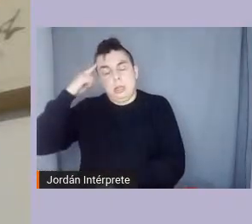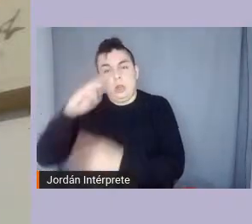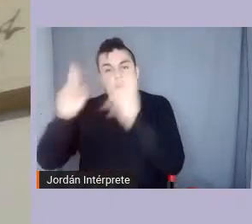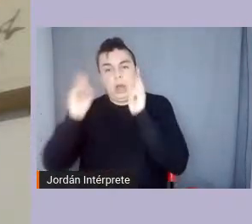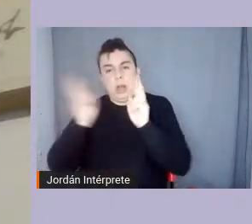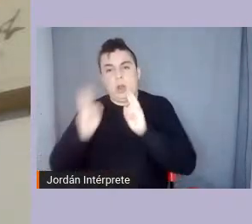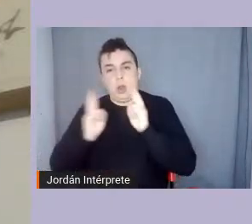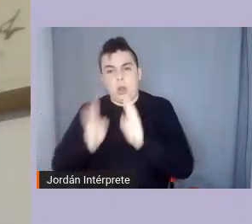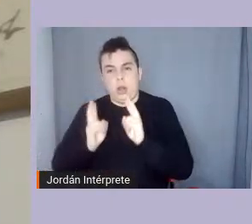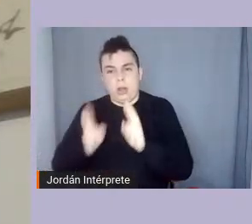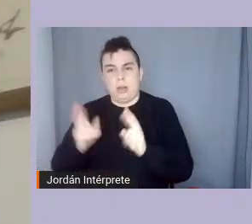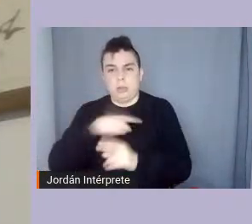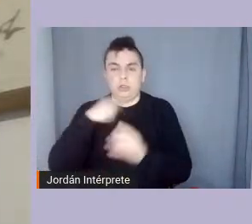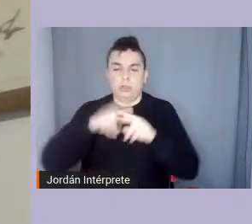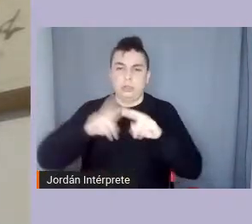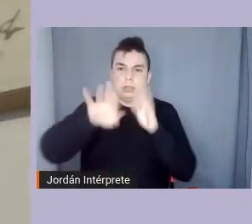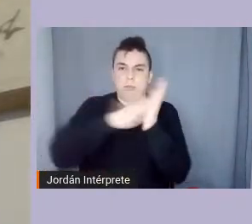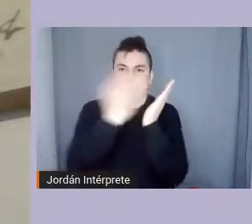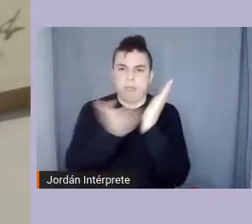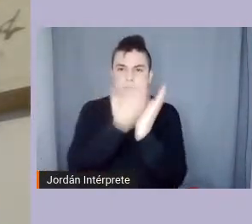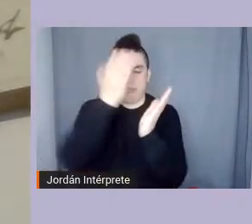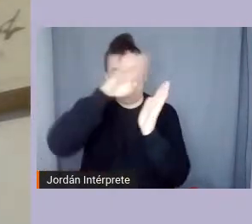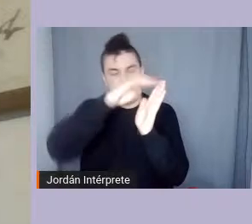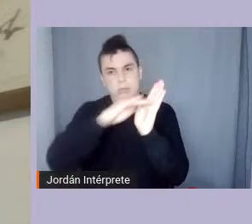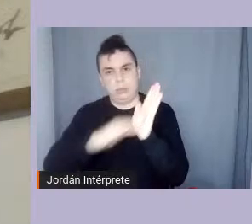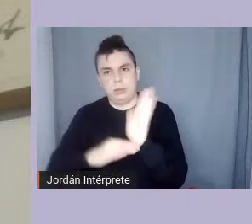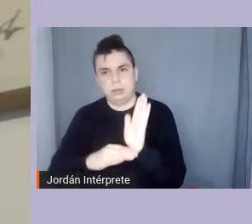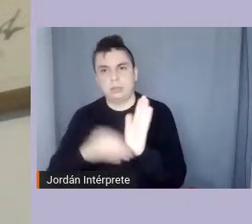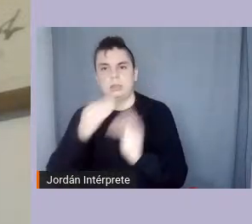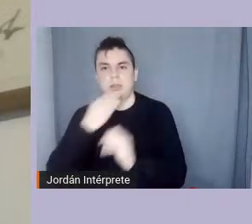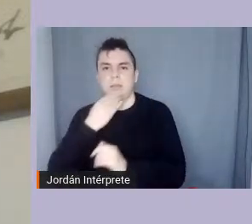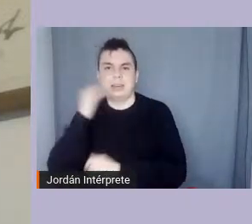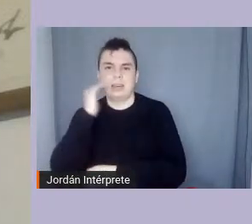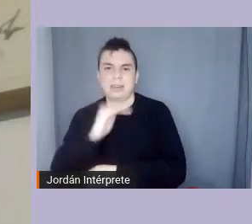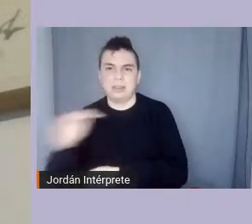hagamos este repertorio, no solamente para los niños, sino que